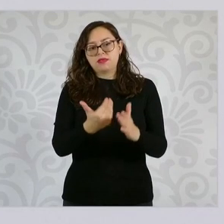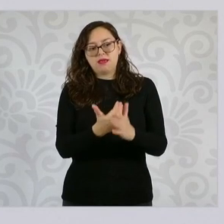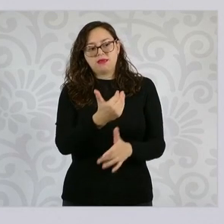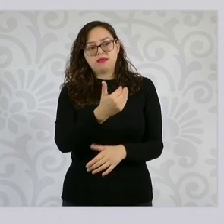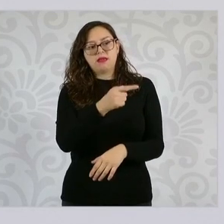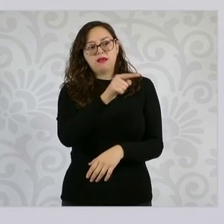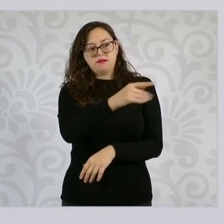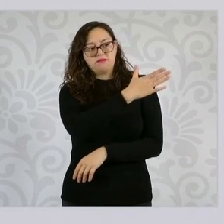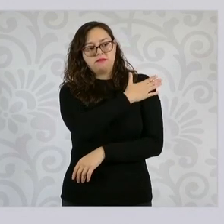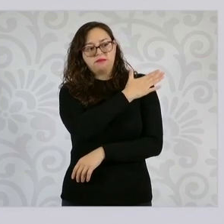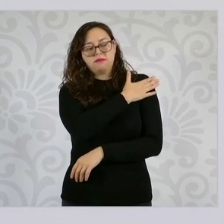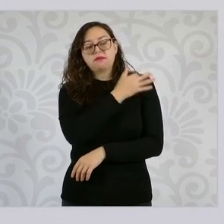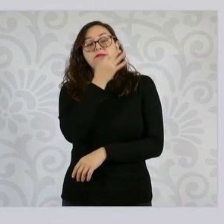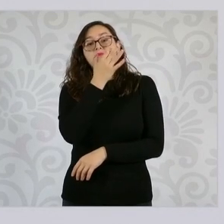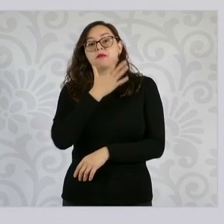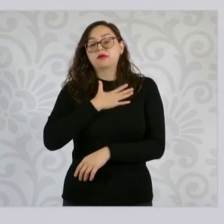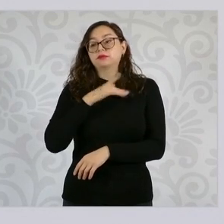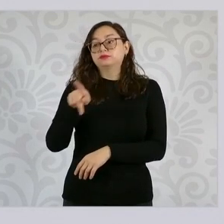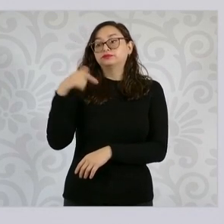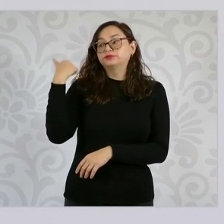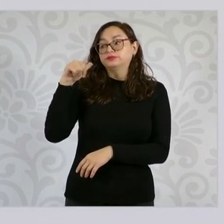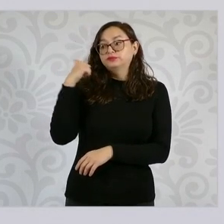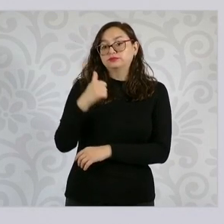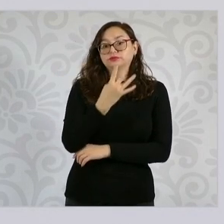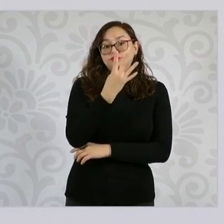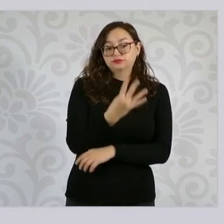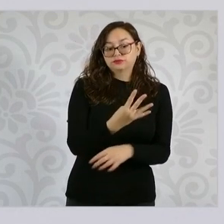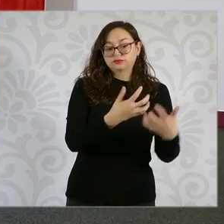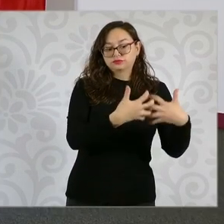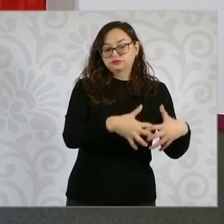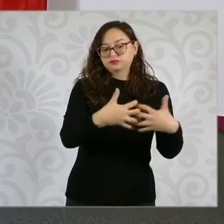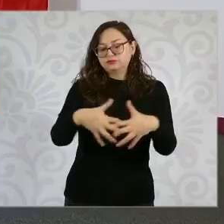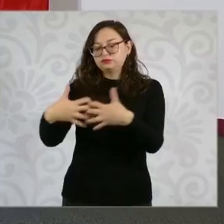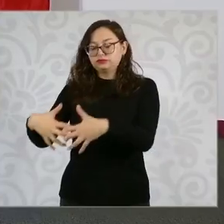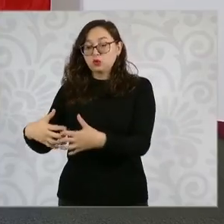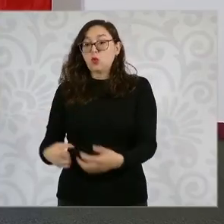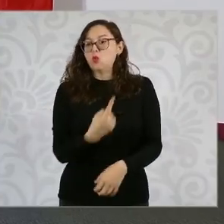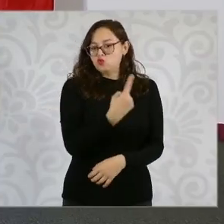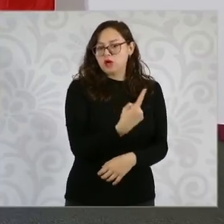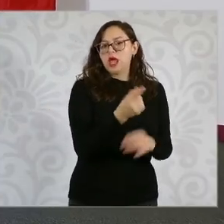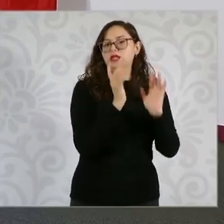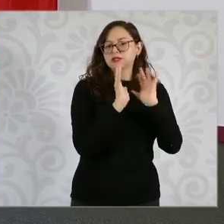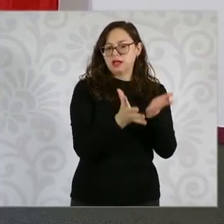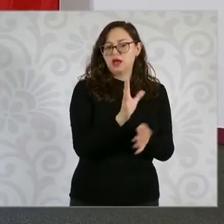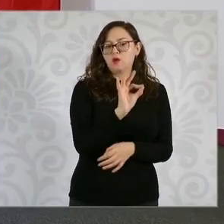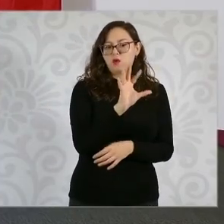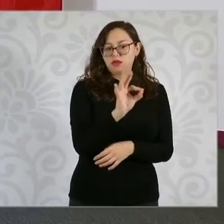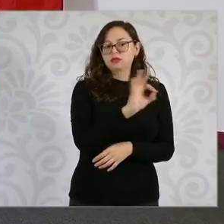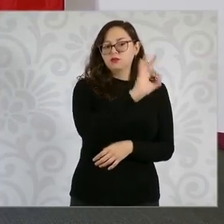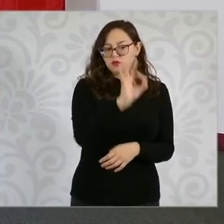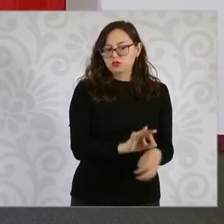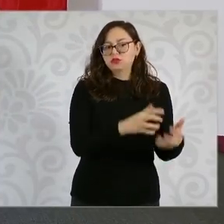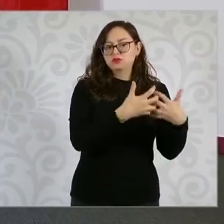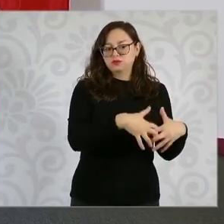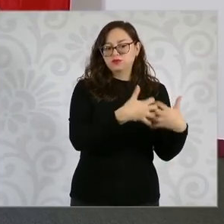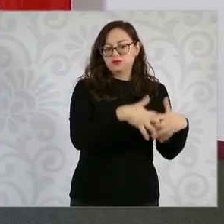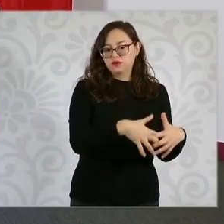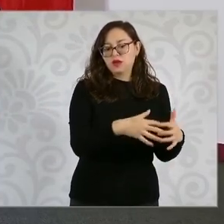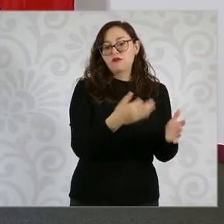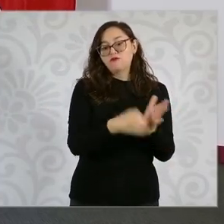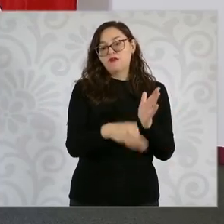Acapulco. Una de ellas está funcionando ya al 40%. Secretaría de la Defensa Nacional nos está apoyando